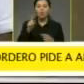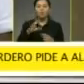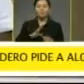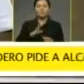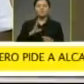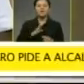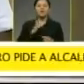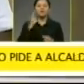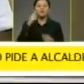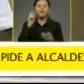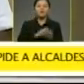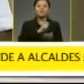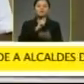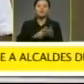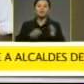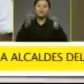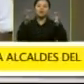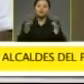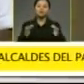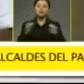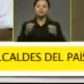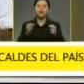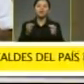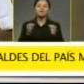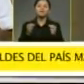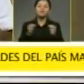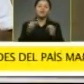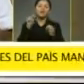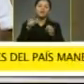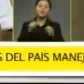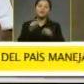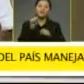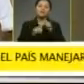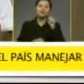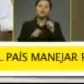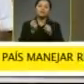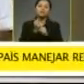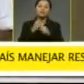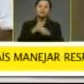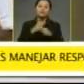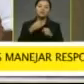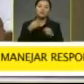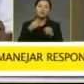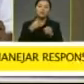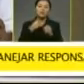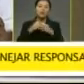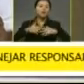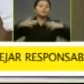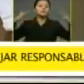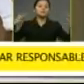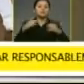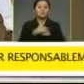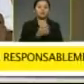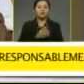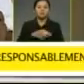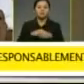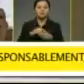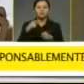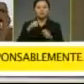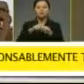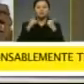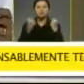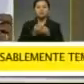criticar la conducta oficial a pesar del daño que pudiera surgir de los excesos y abusos. Añadieron que una sociedad